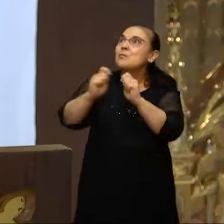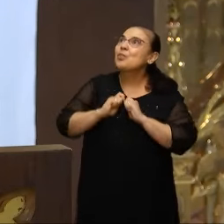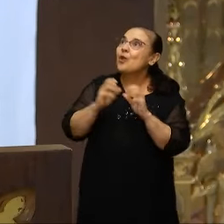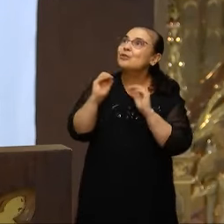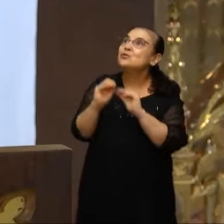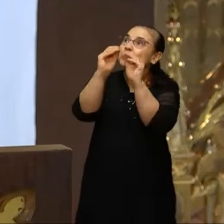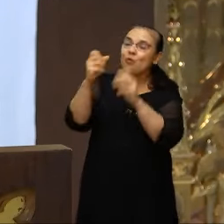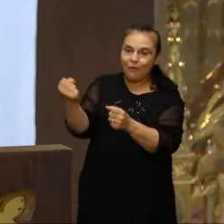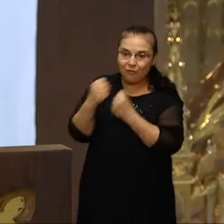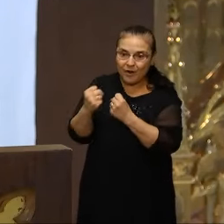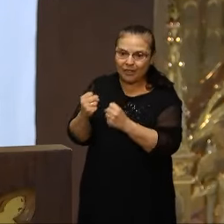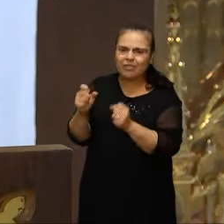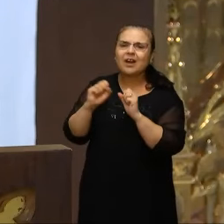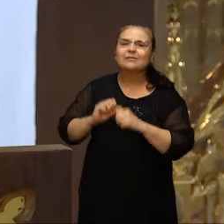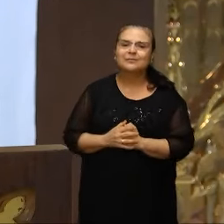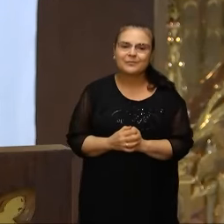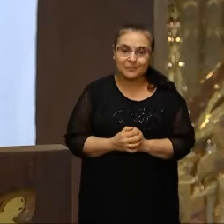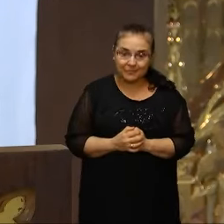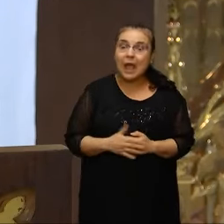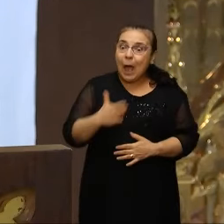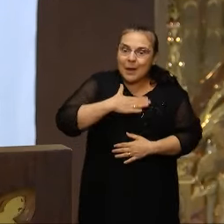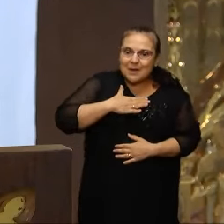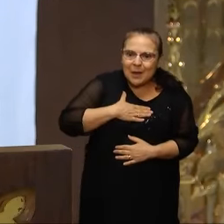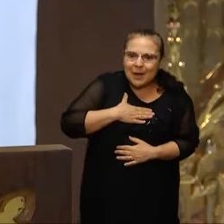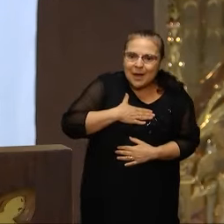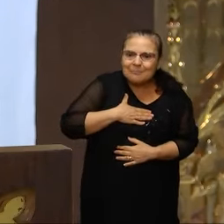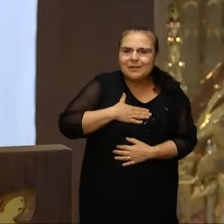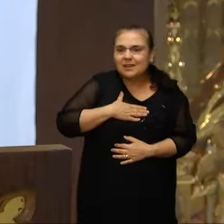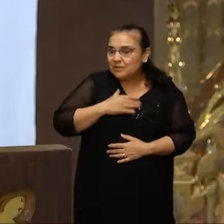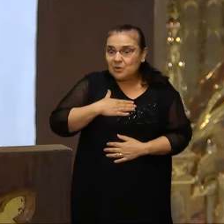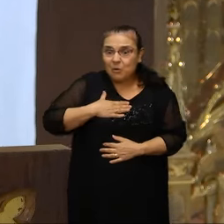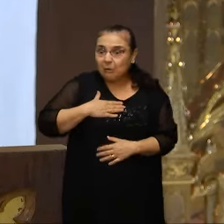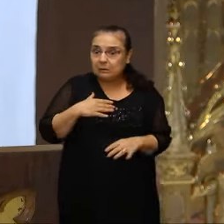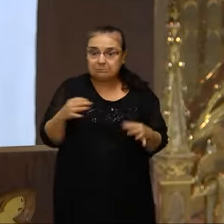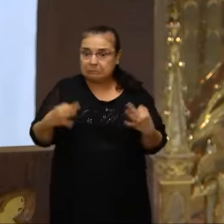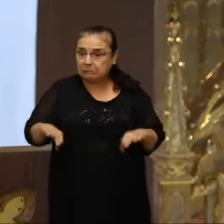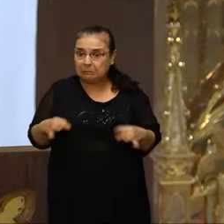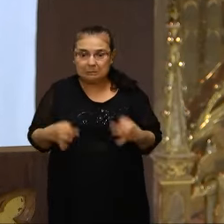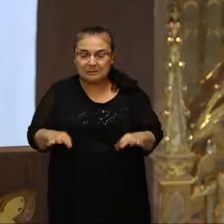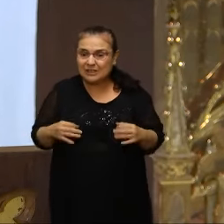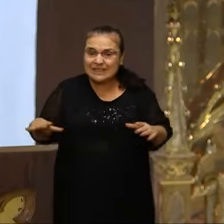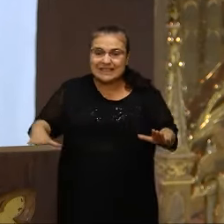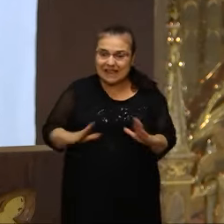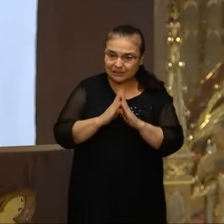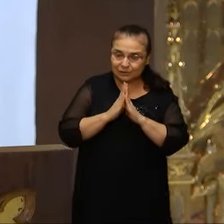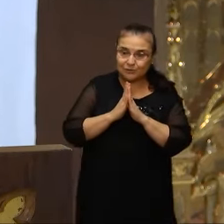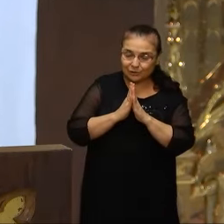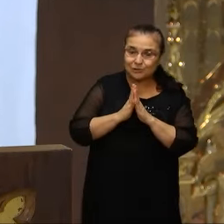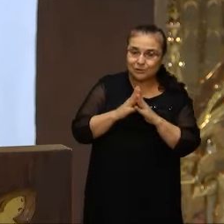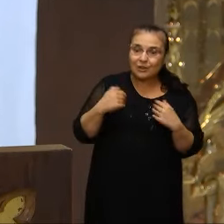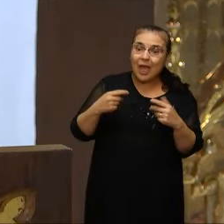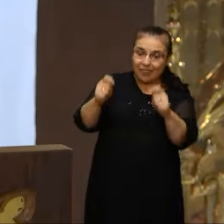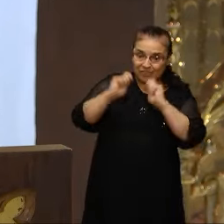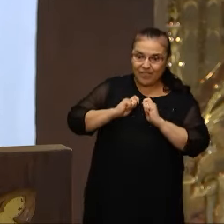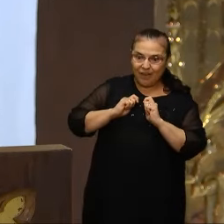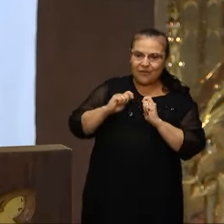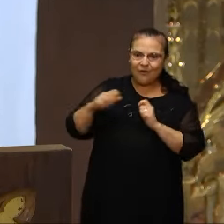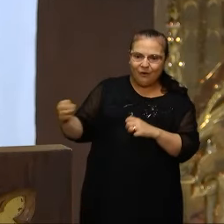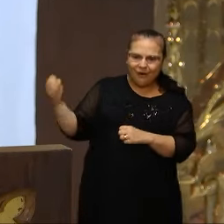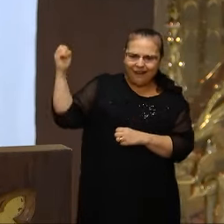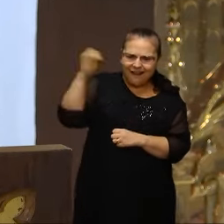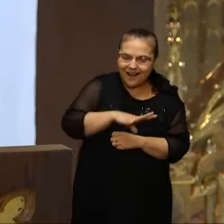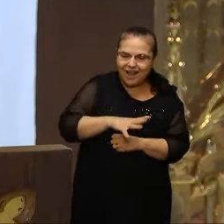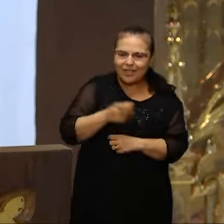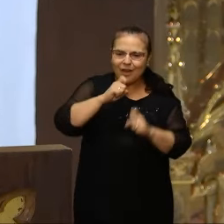y su poder. A mí, el más insignificante de los santos, se me ha dado la gracia de anunciar a